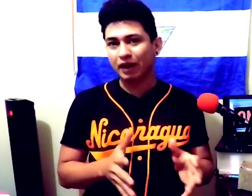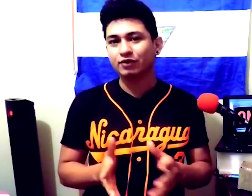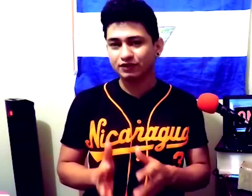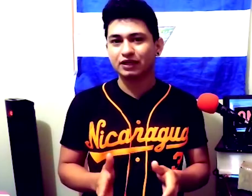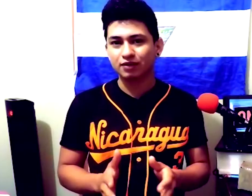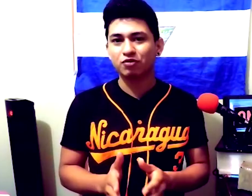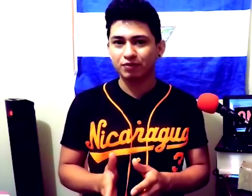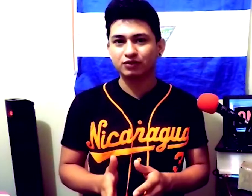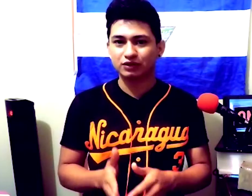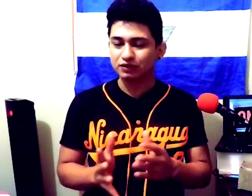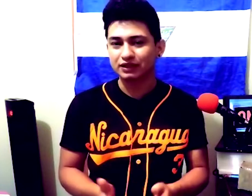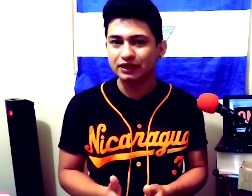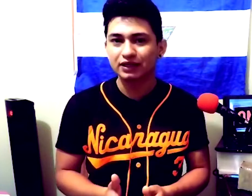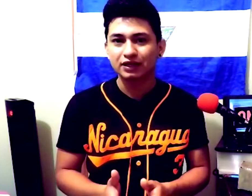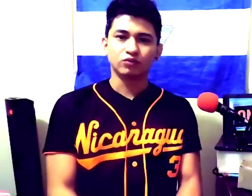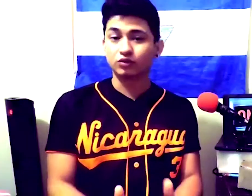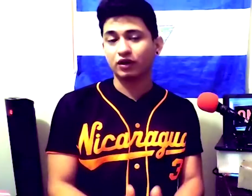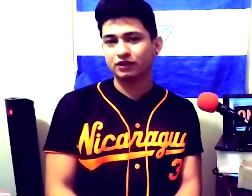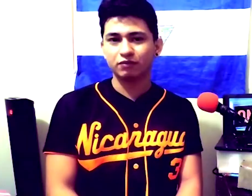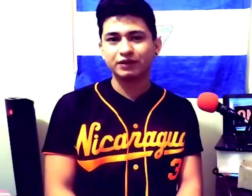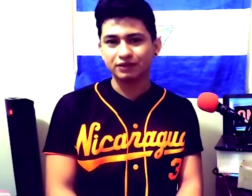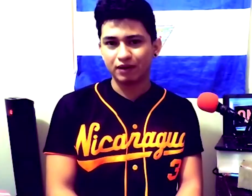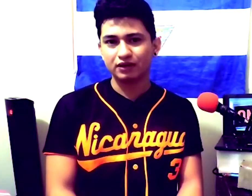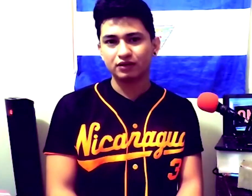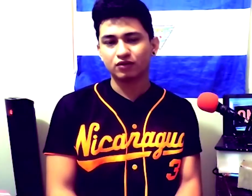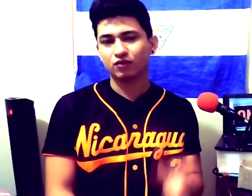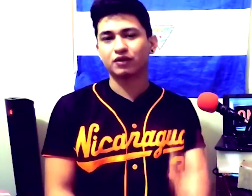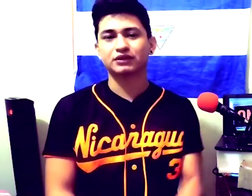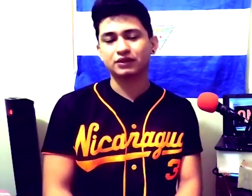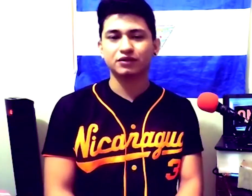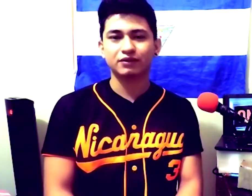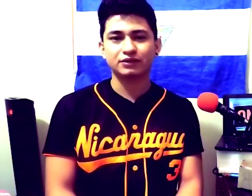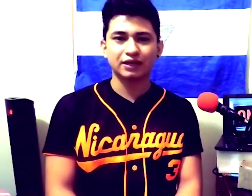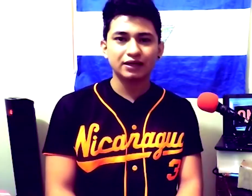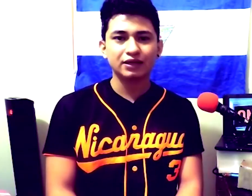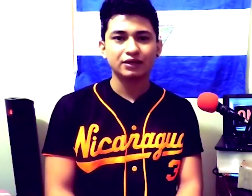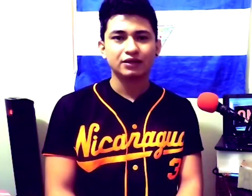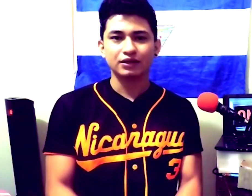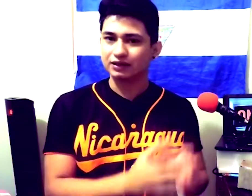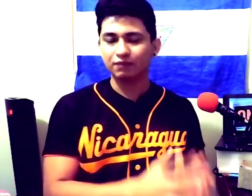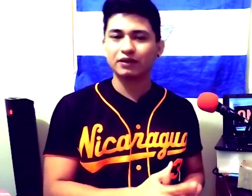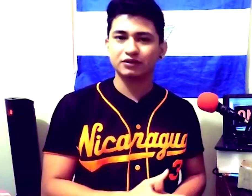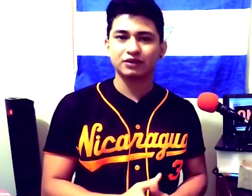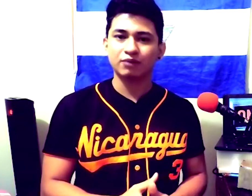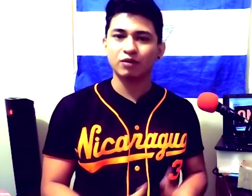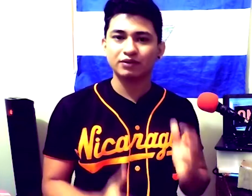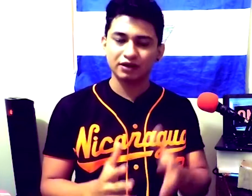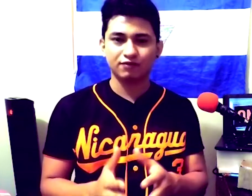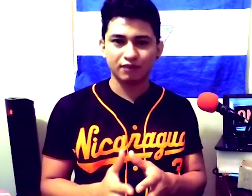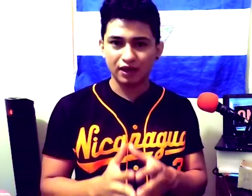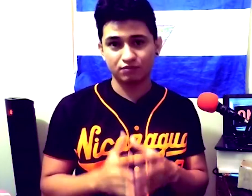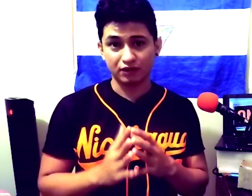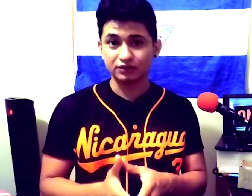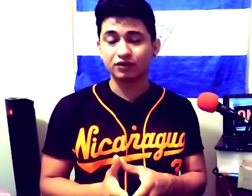en la página oficial del movimiento estudiantil. Nuestro objetivo principal como Resistencia Universitaria y este espacio que tenemos es